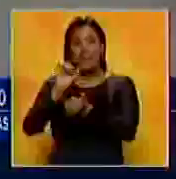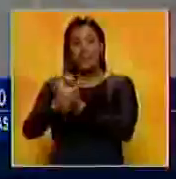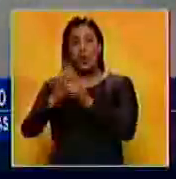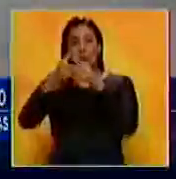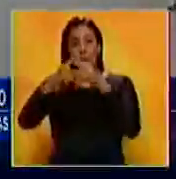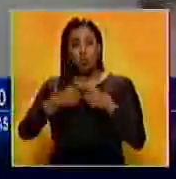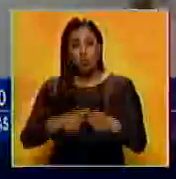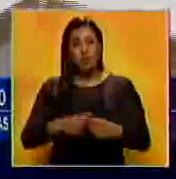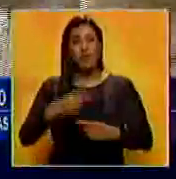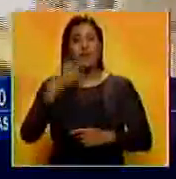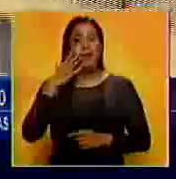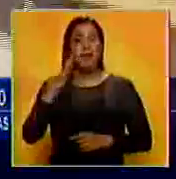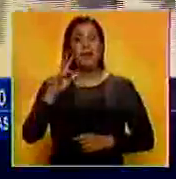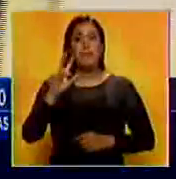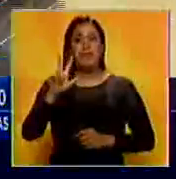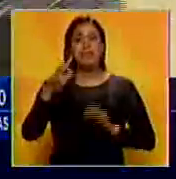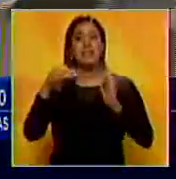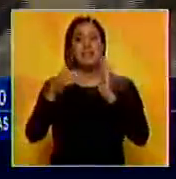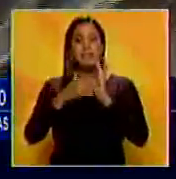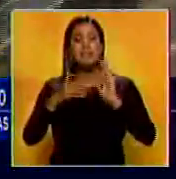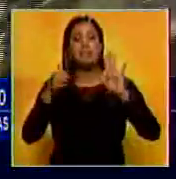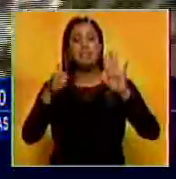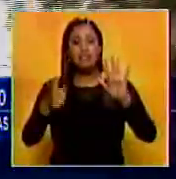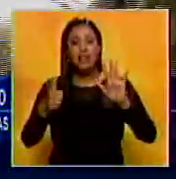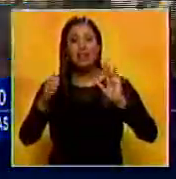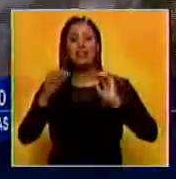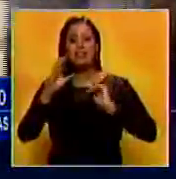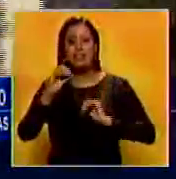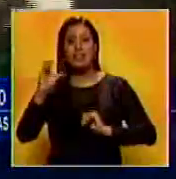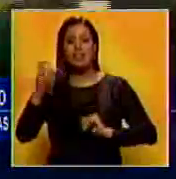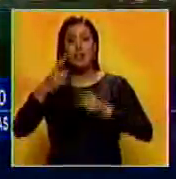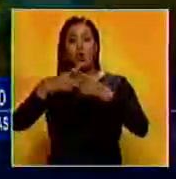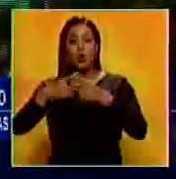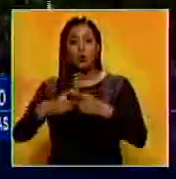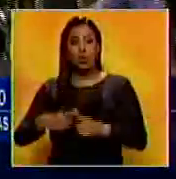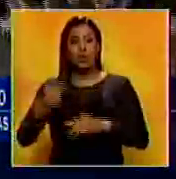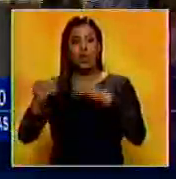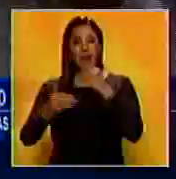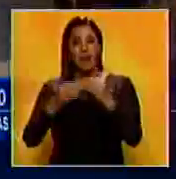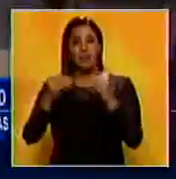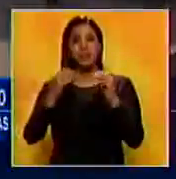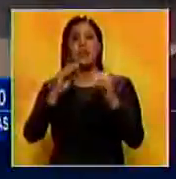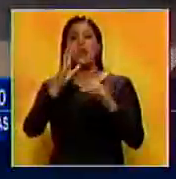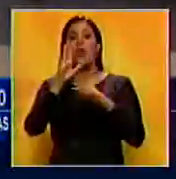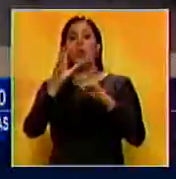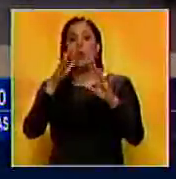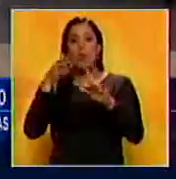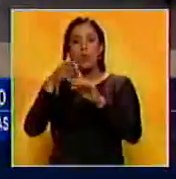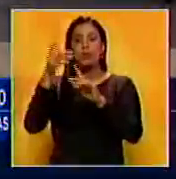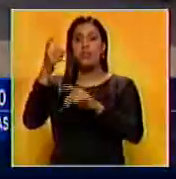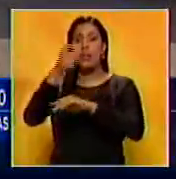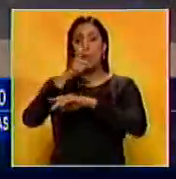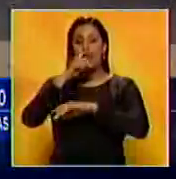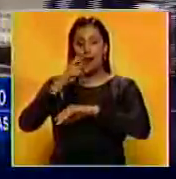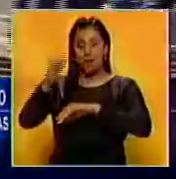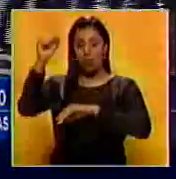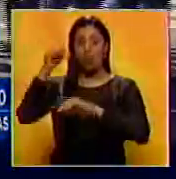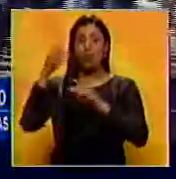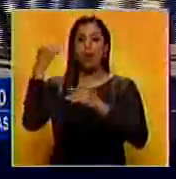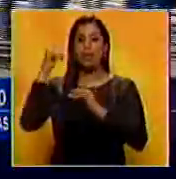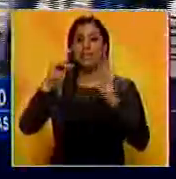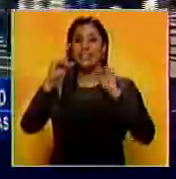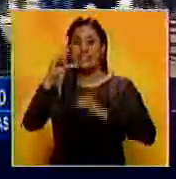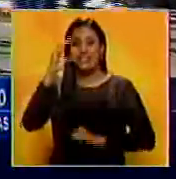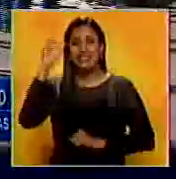suman a la más de 3600 que se han registrado en la organización no guber ental Durante los primeros 100